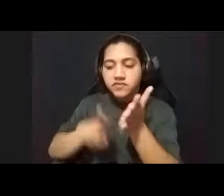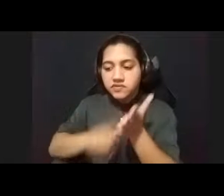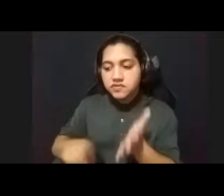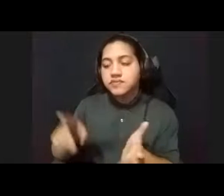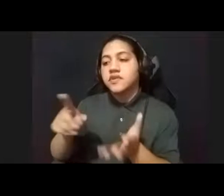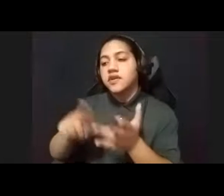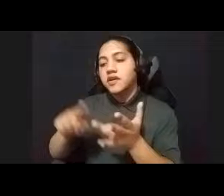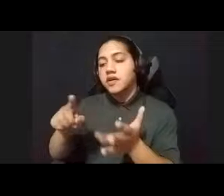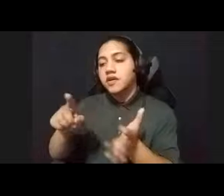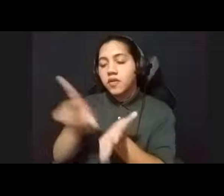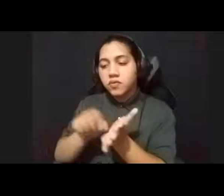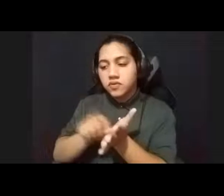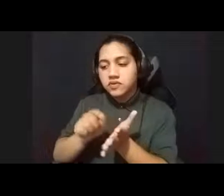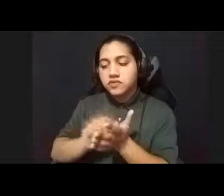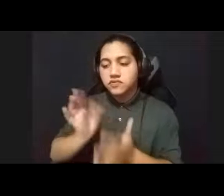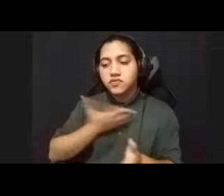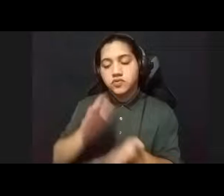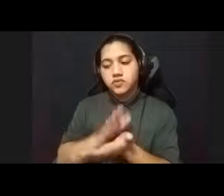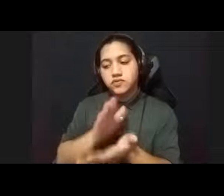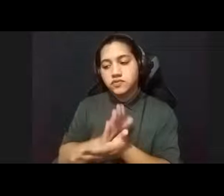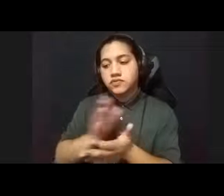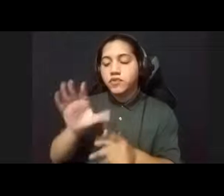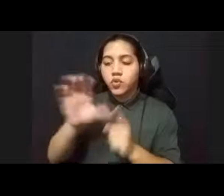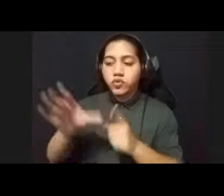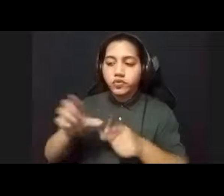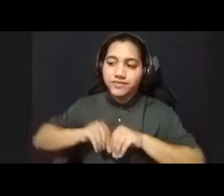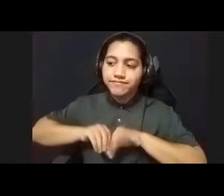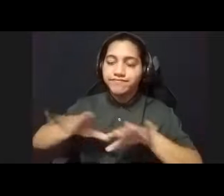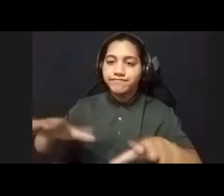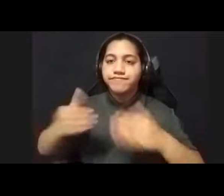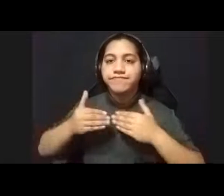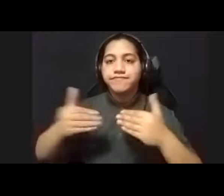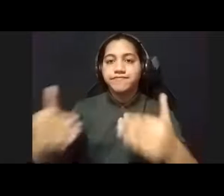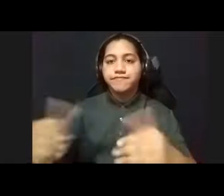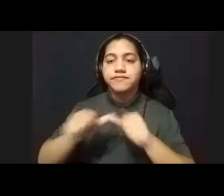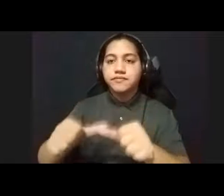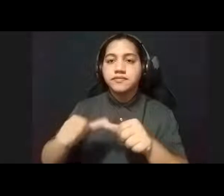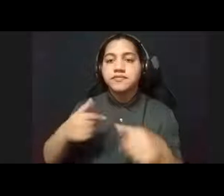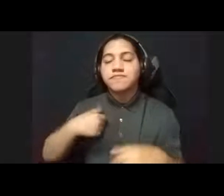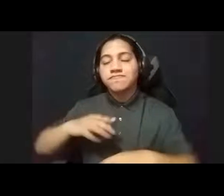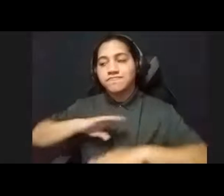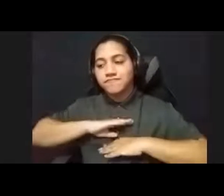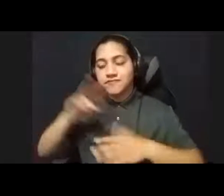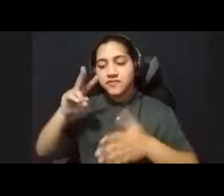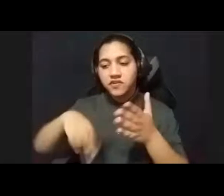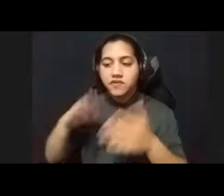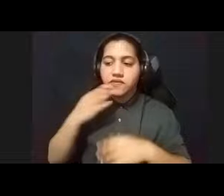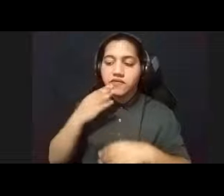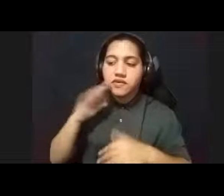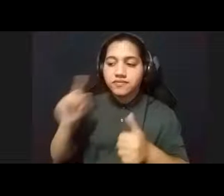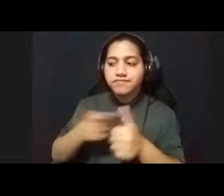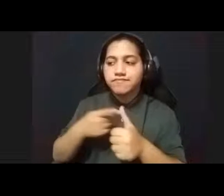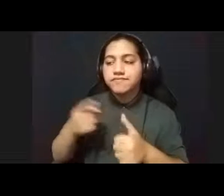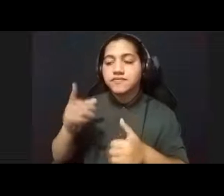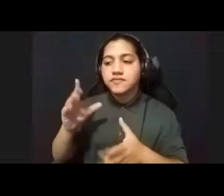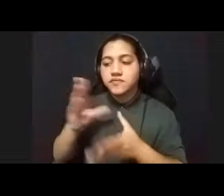podemos perpetuar nuestra cultura. Sentí mucha satisfacción al leer comentarios en Facebook de que la primera vez que escucharon el